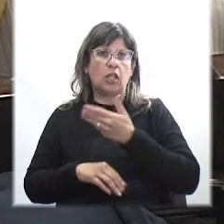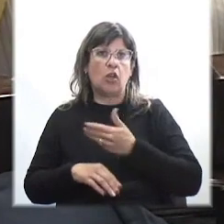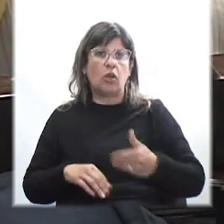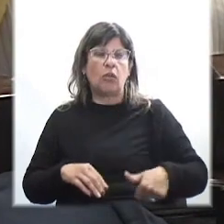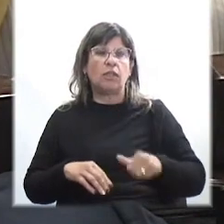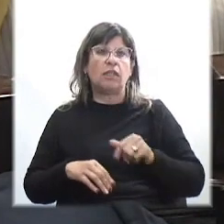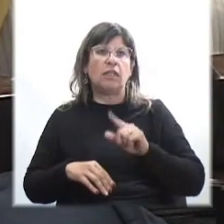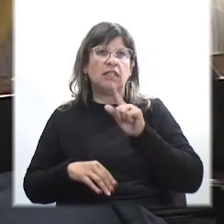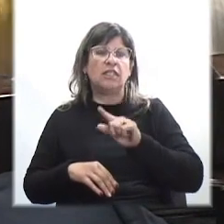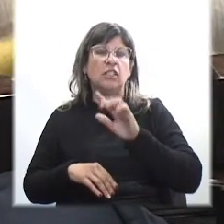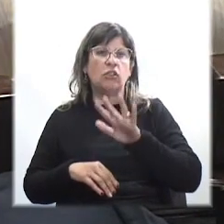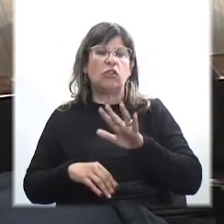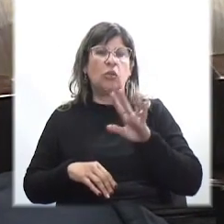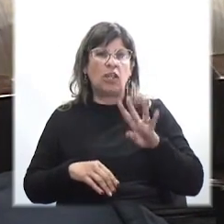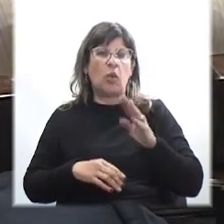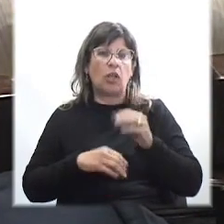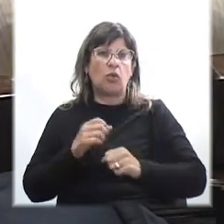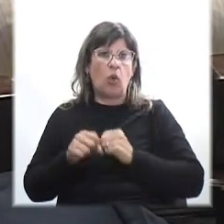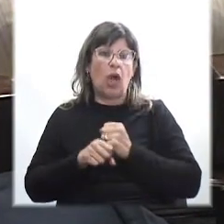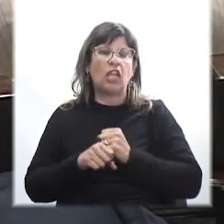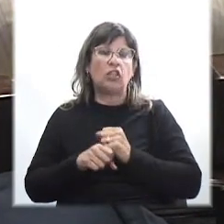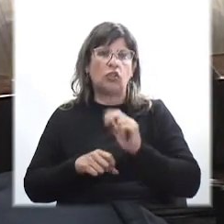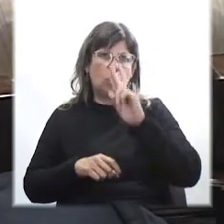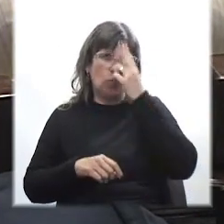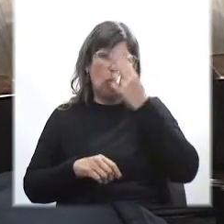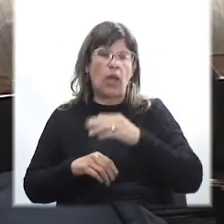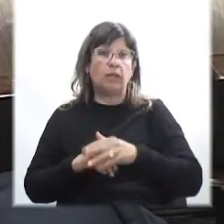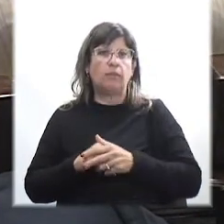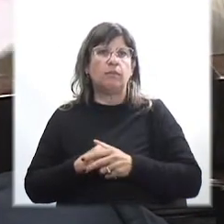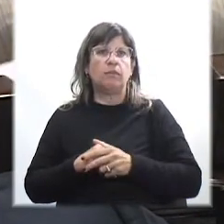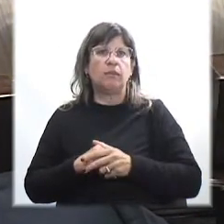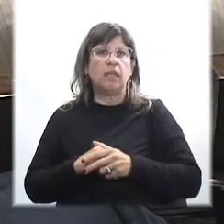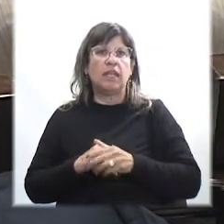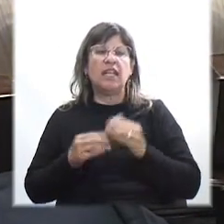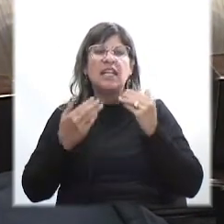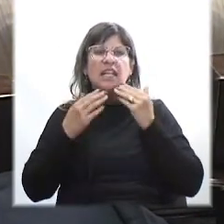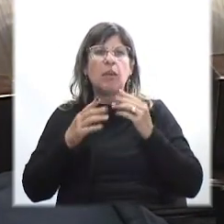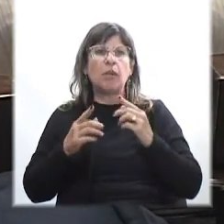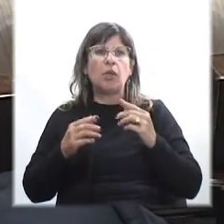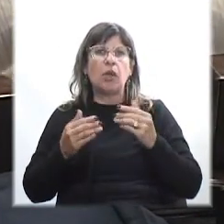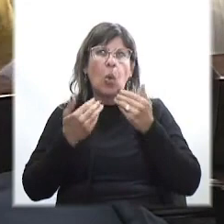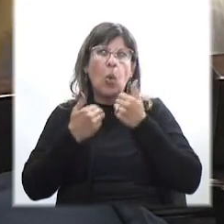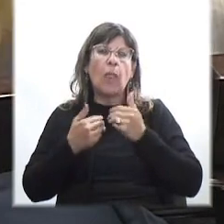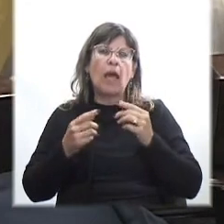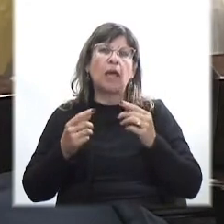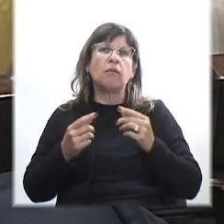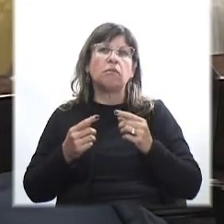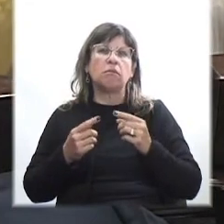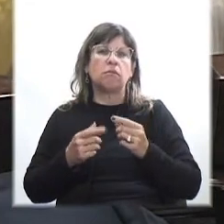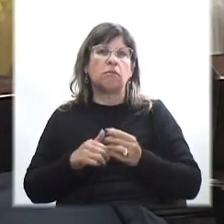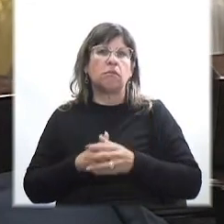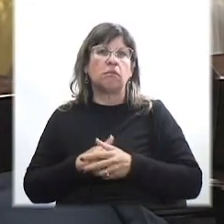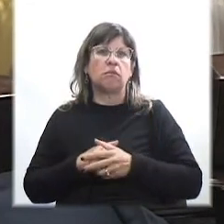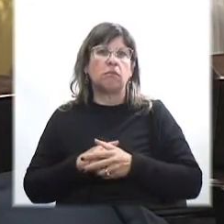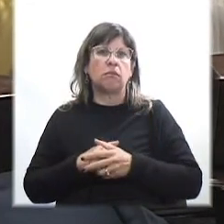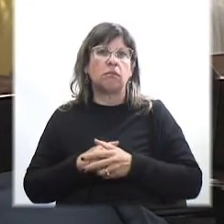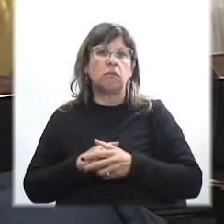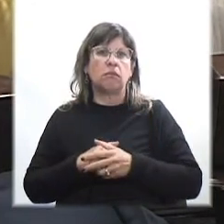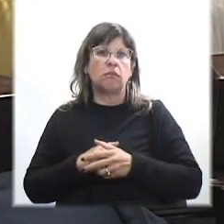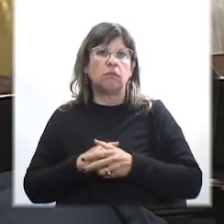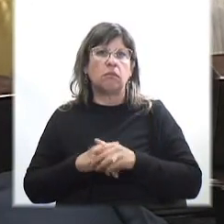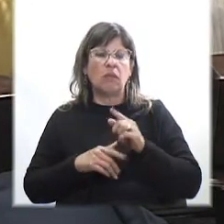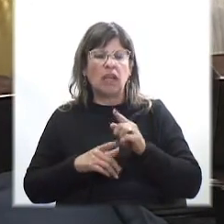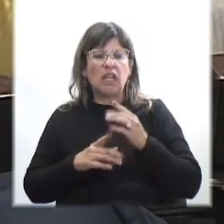gobernaron 154 años el Uruguay. Y las preguntas que nos hacemos son las siguientes.